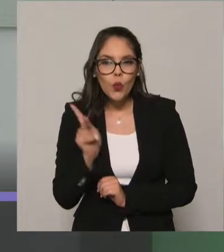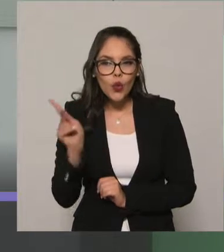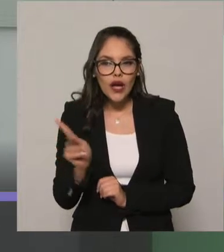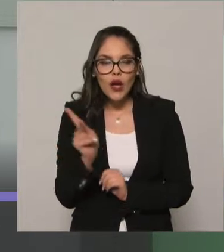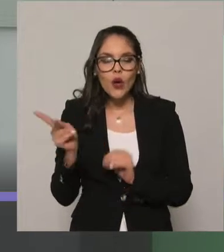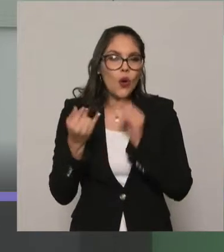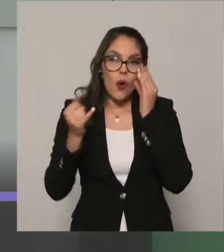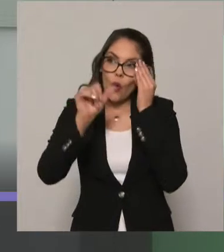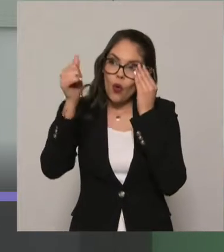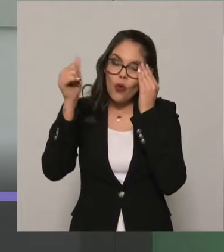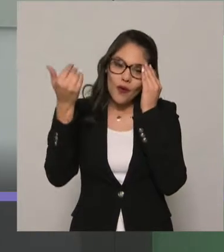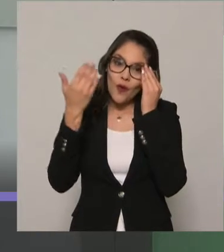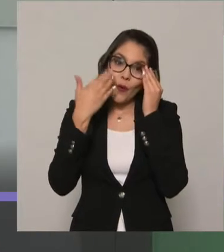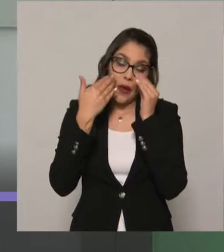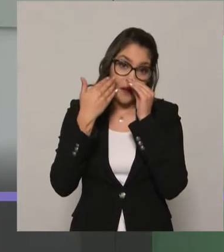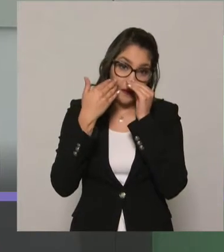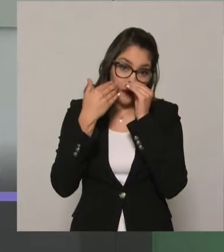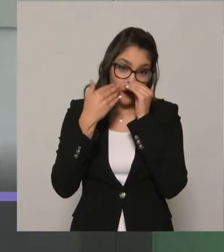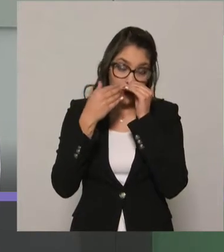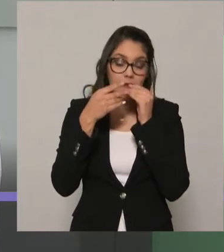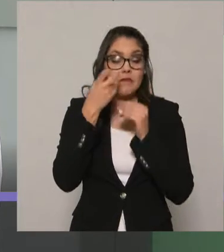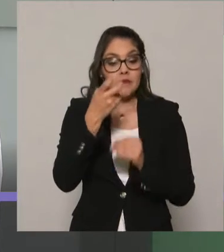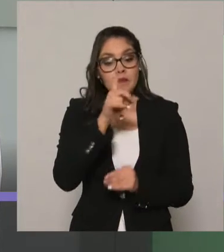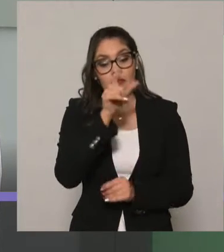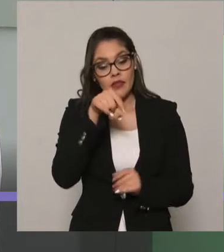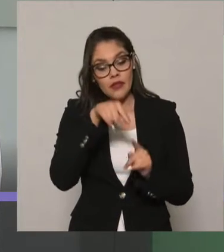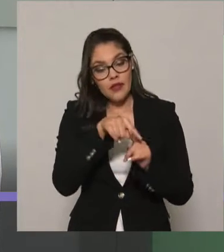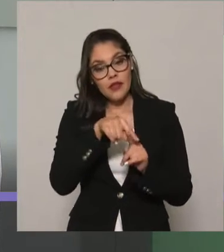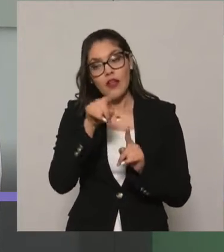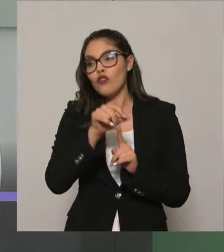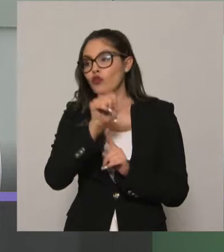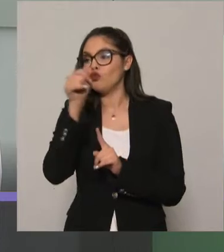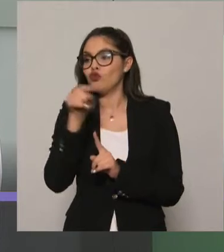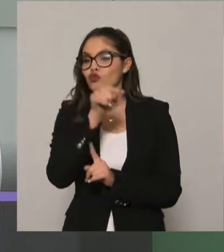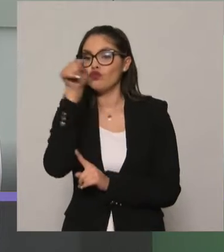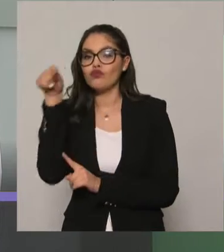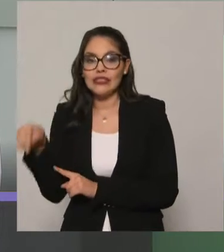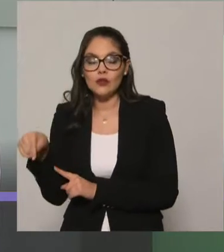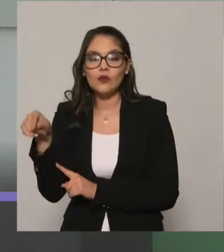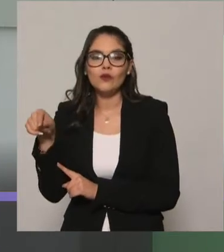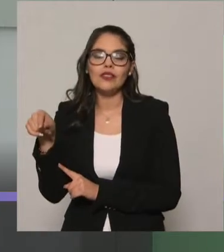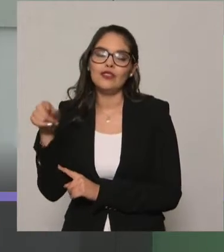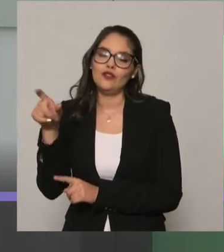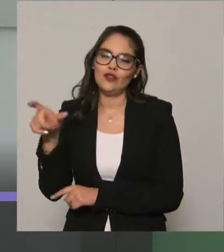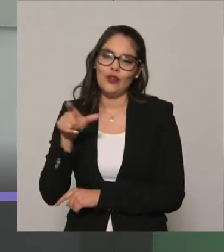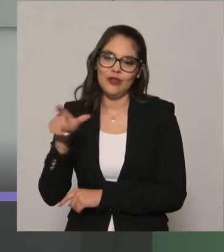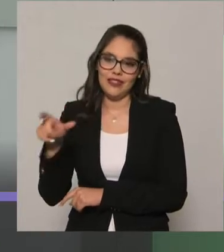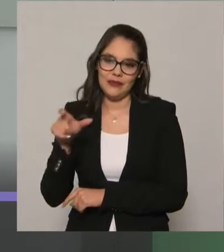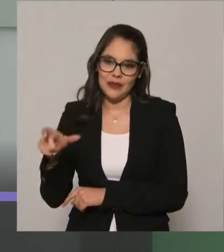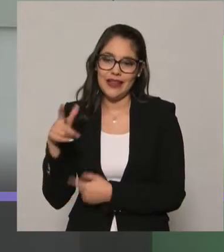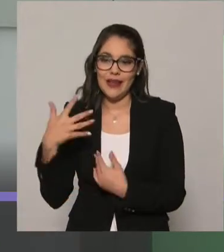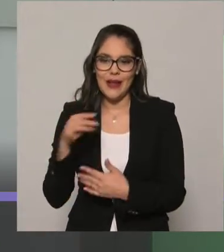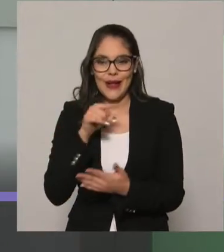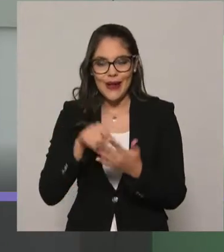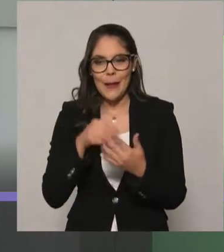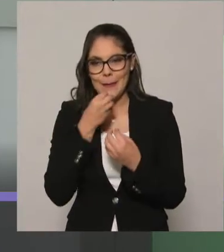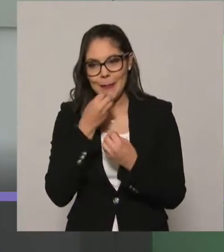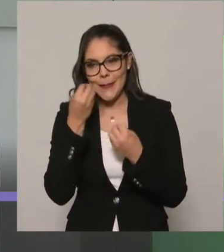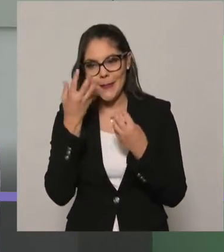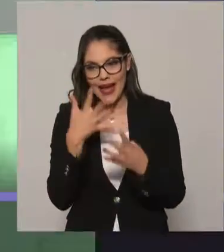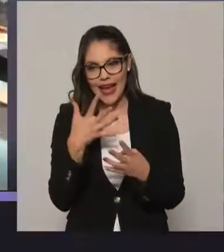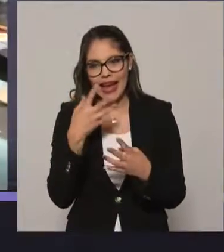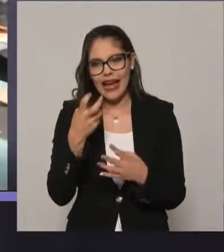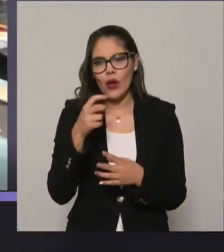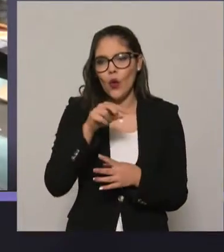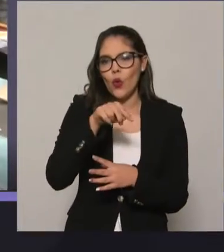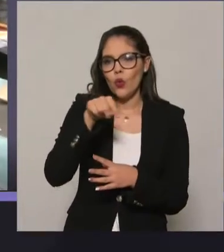muchos otros lugares de la ciudad. Y de ahí vámonos al sur, a Xochimilco. Claro. Xochimilco también tienes espacios sumamente interesantes y así te